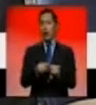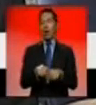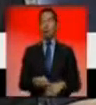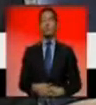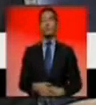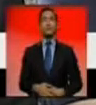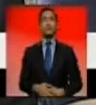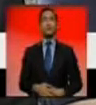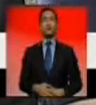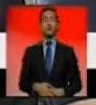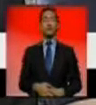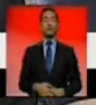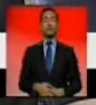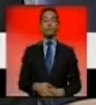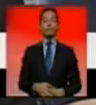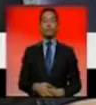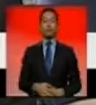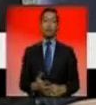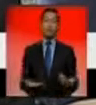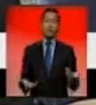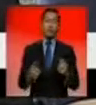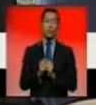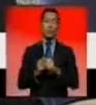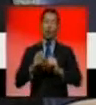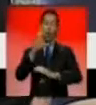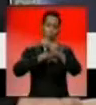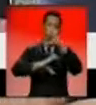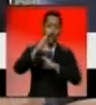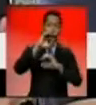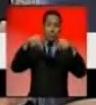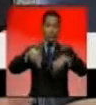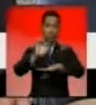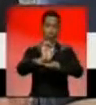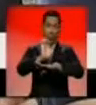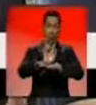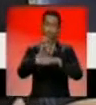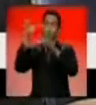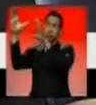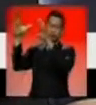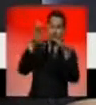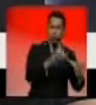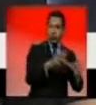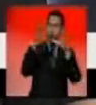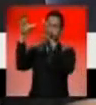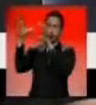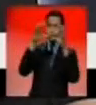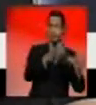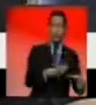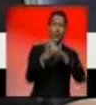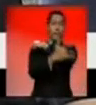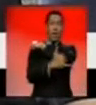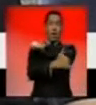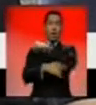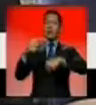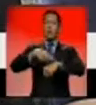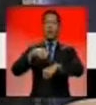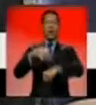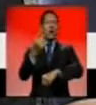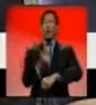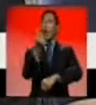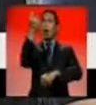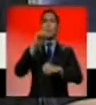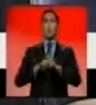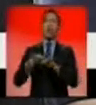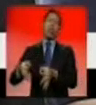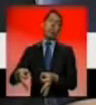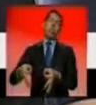Para el comercio exterior ecuatoriano, trayéndoles grandes beneficios en el sentido de que siempre se optimizan todos los tiempos en los procesos de